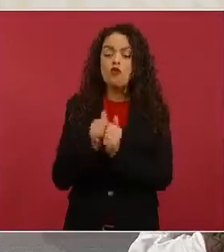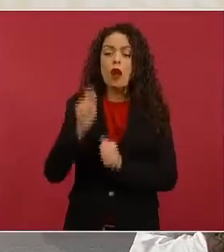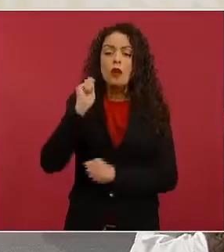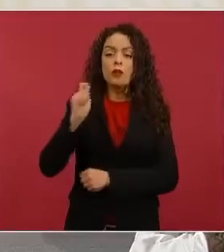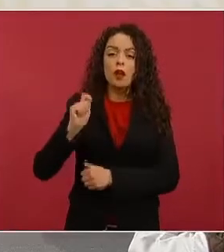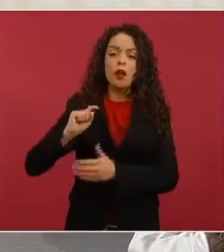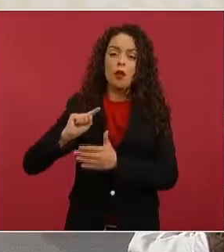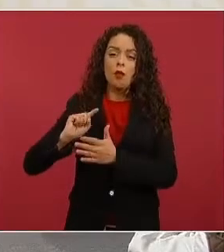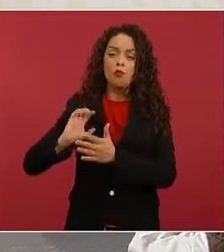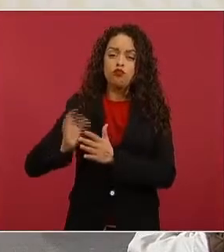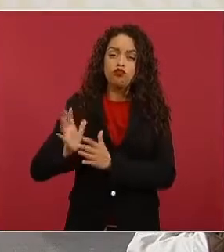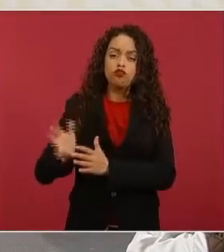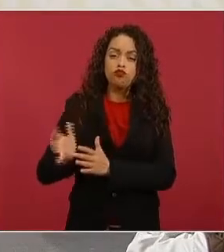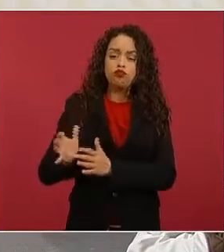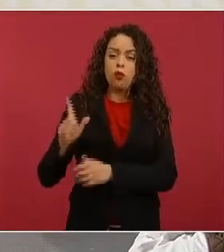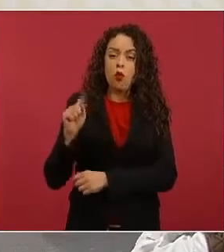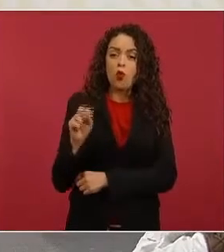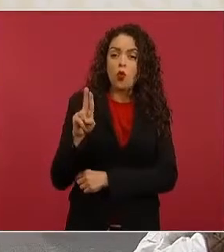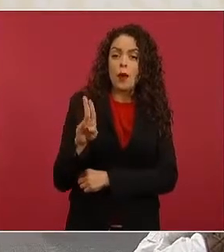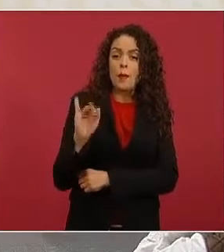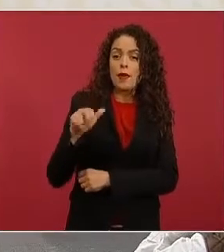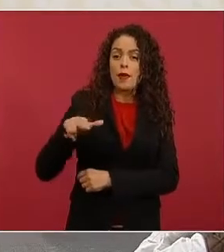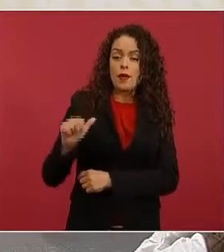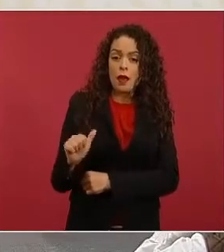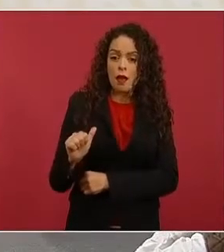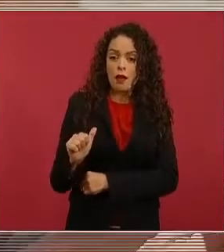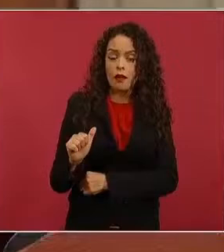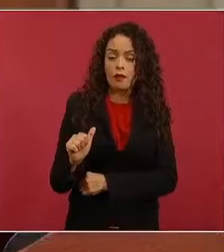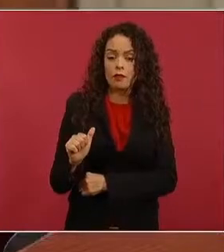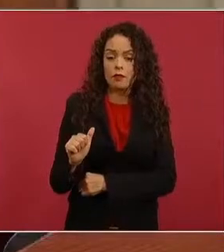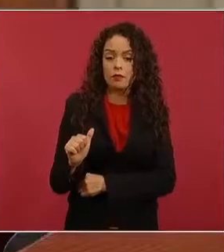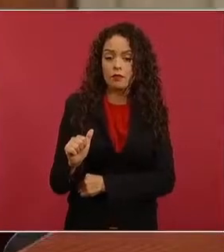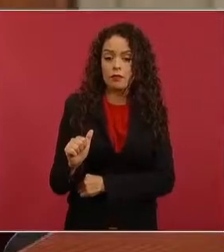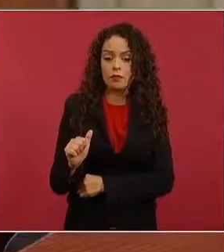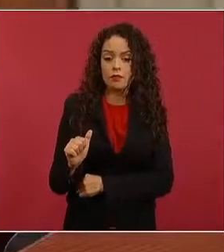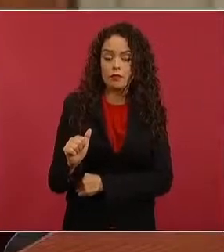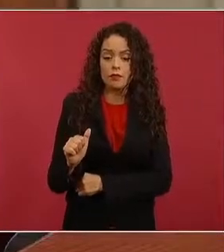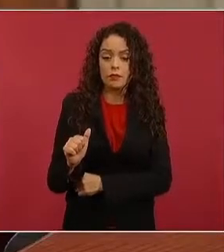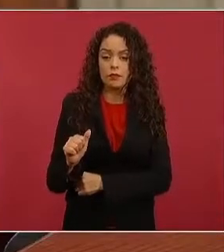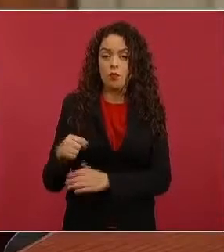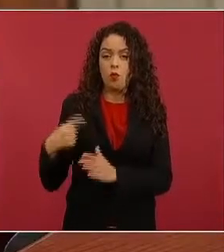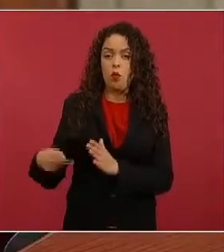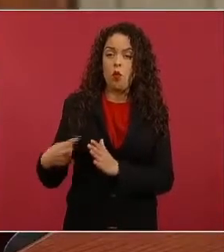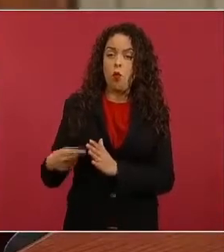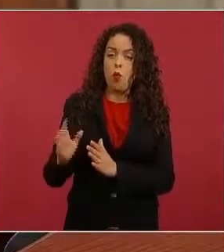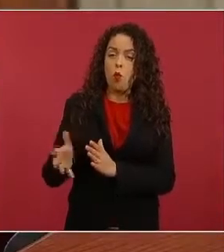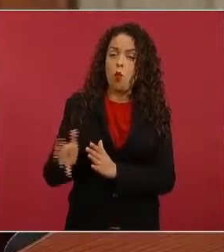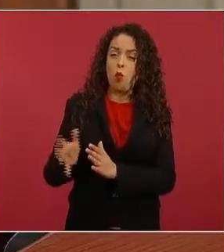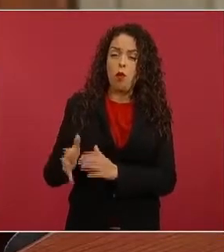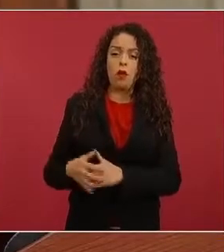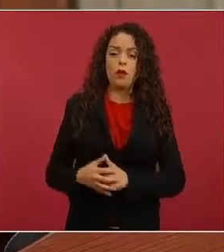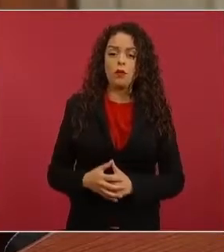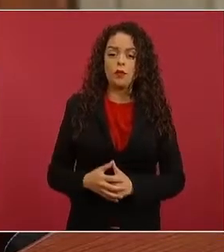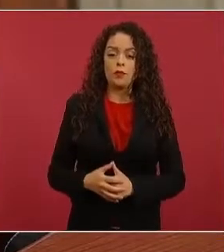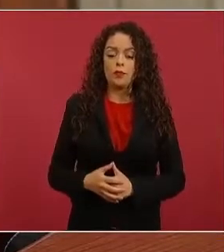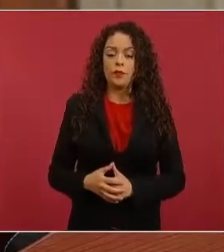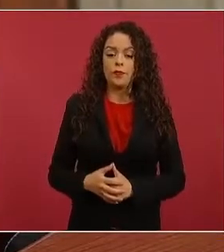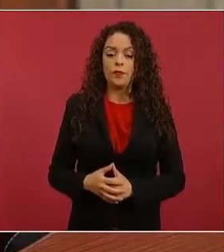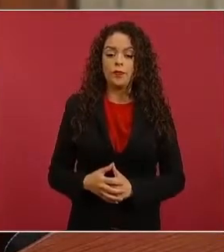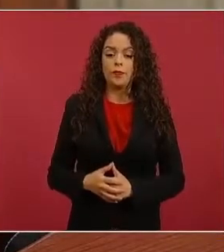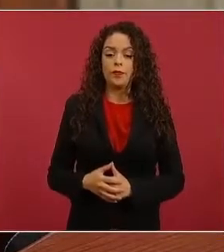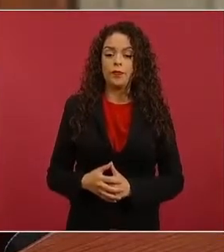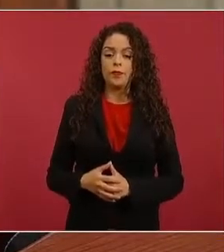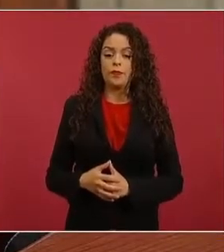turbinas, equipamiento de